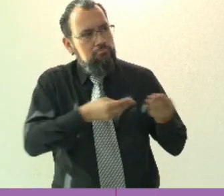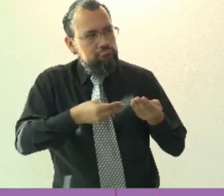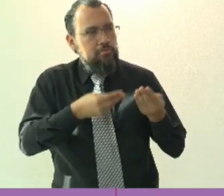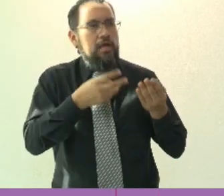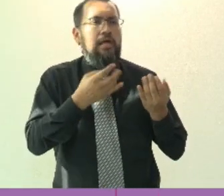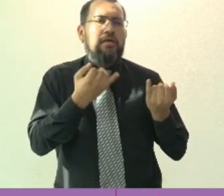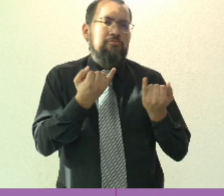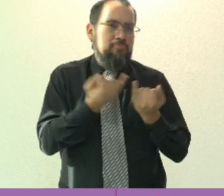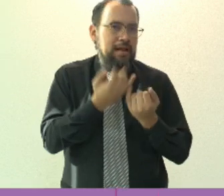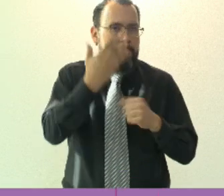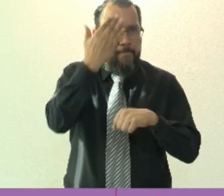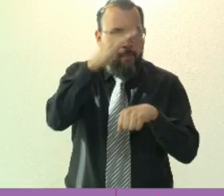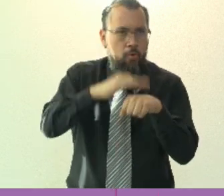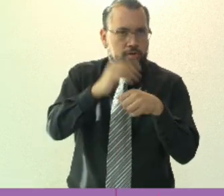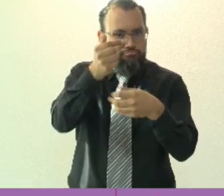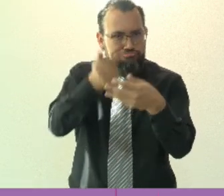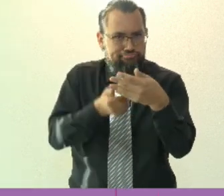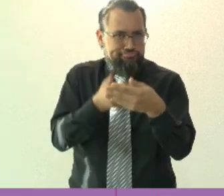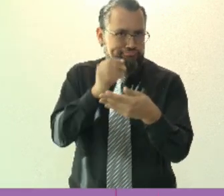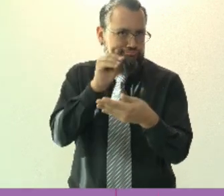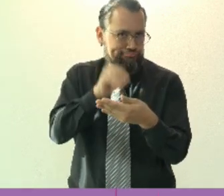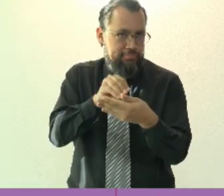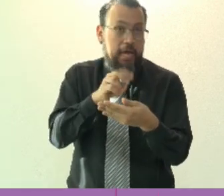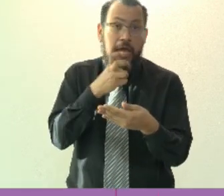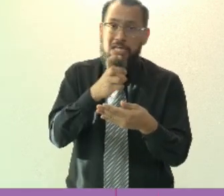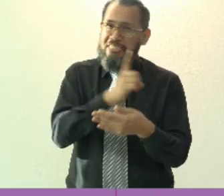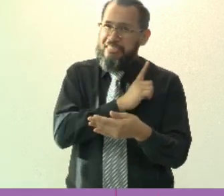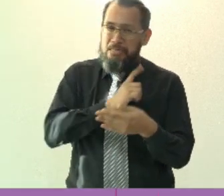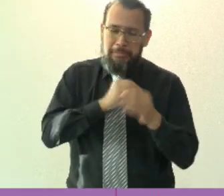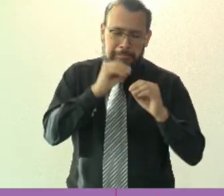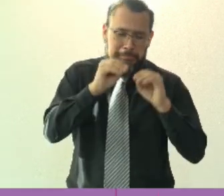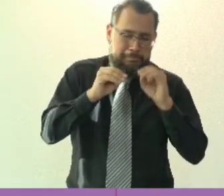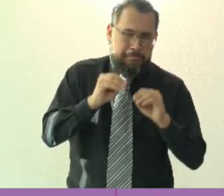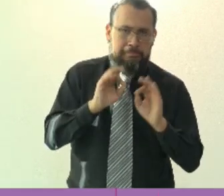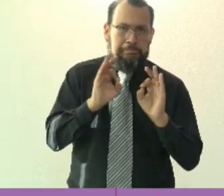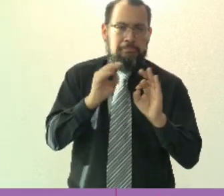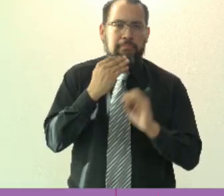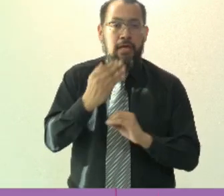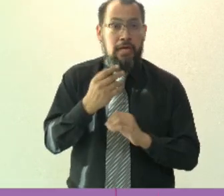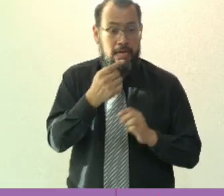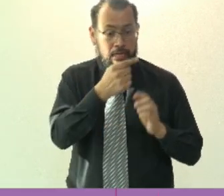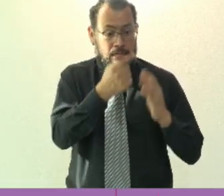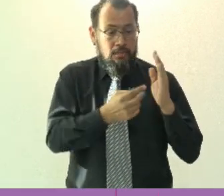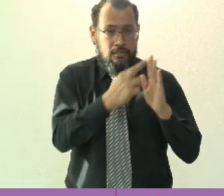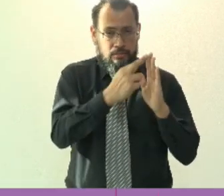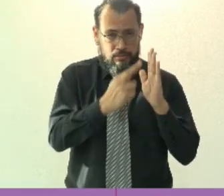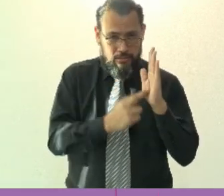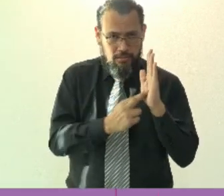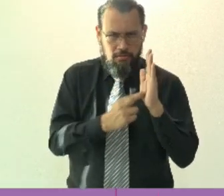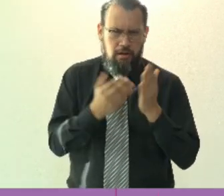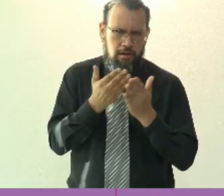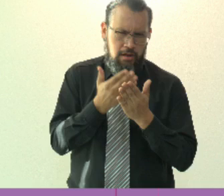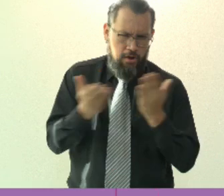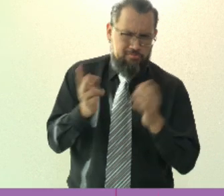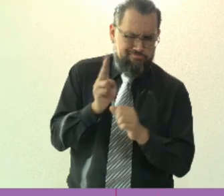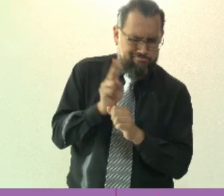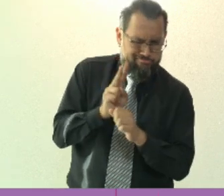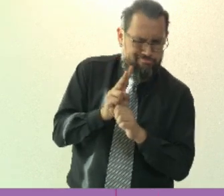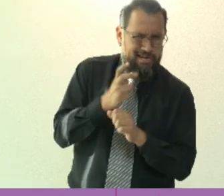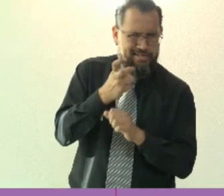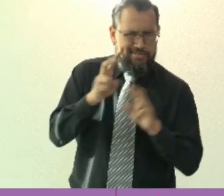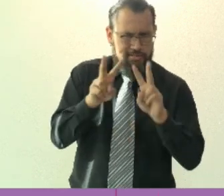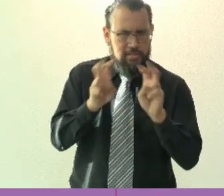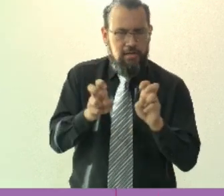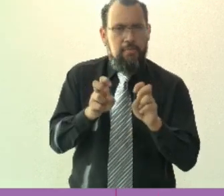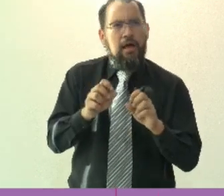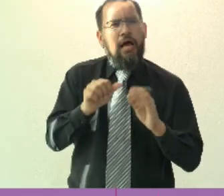de estar lo mejor posible referenciado. Esos mismos lineamientos que comento, los lineamientos que actualmente regulan el tema, en